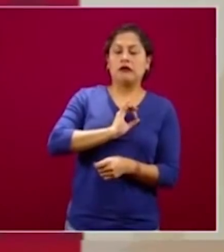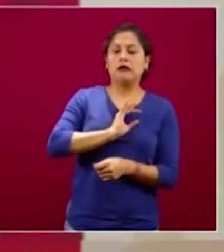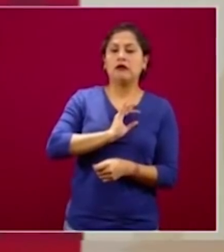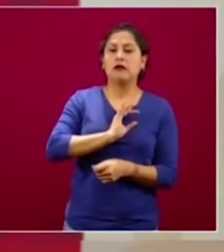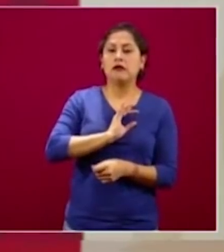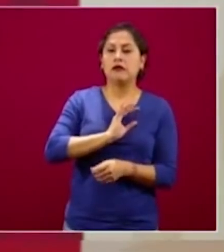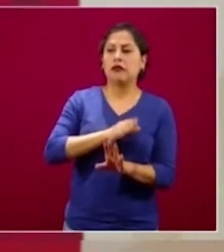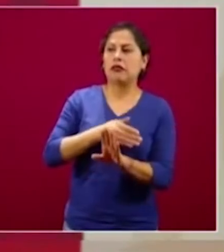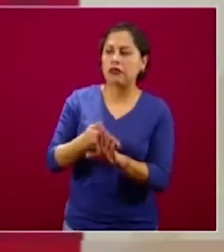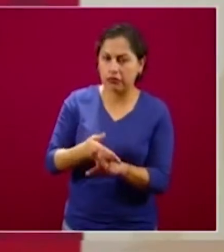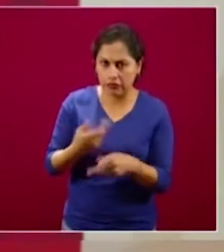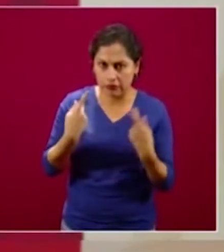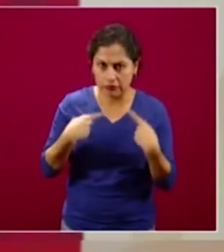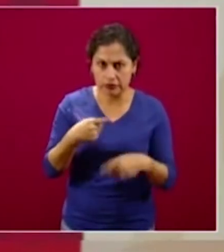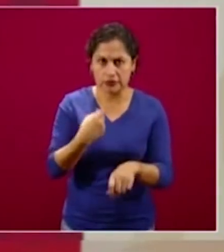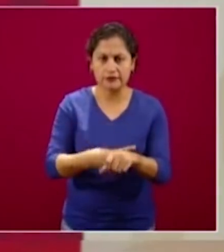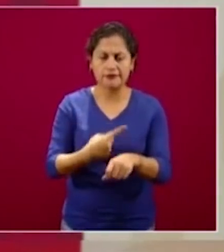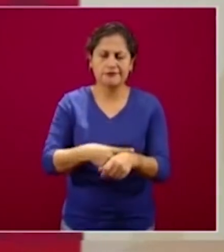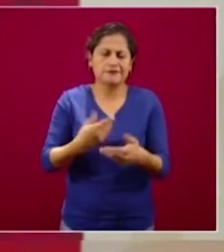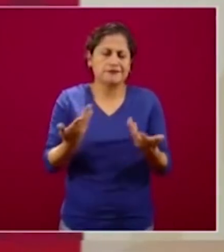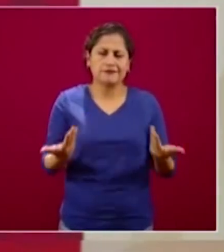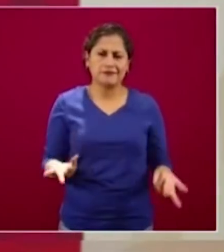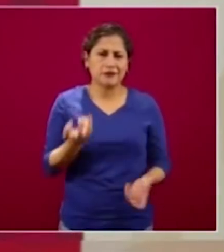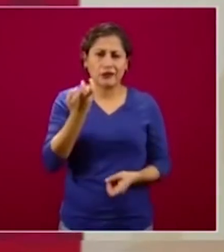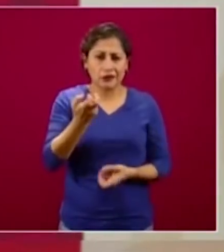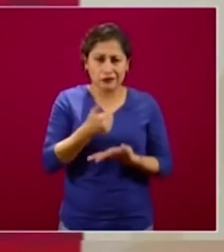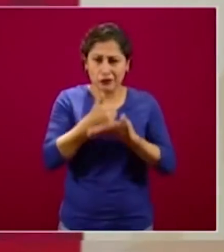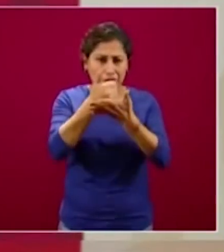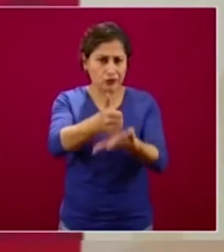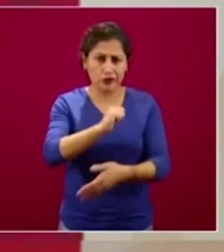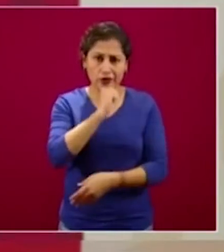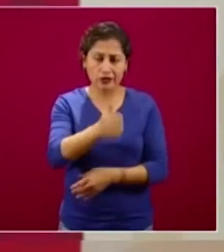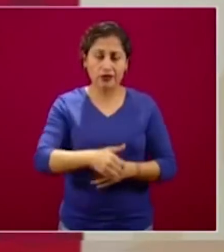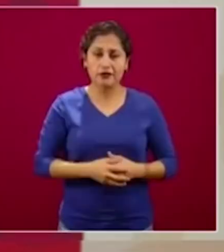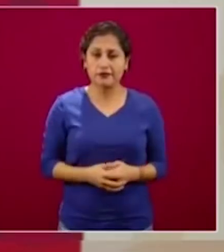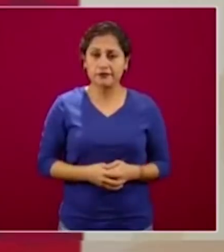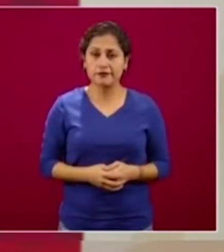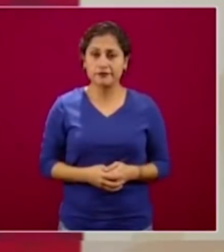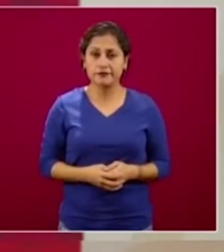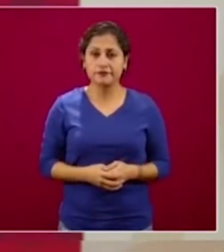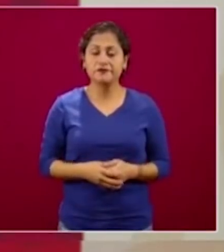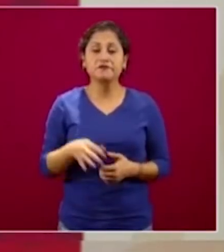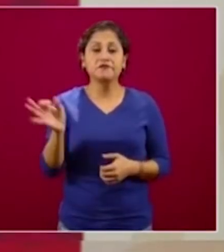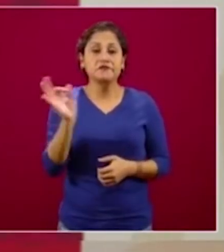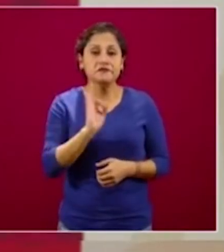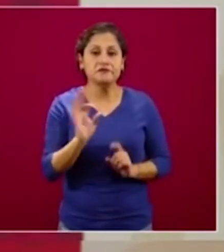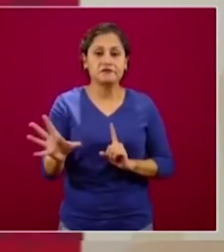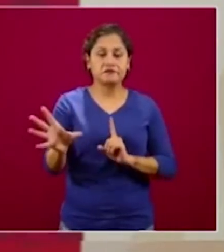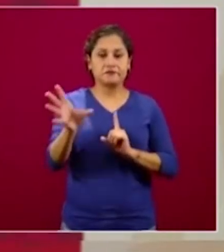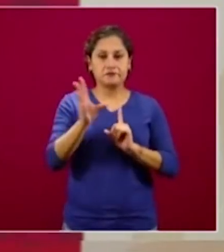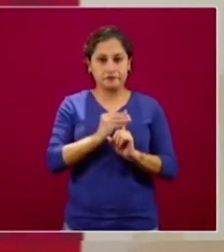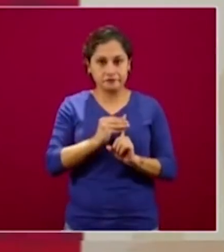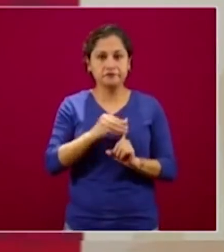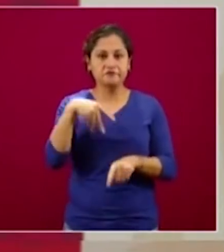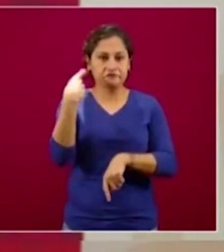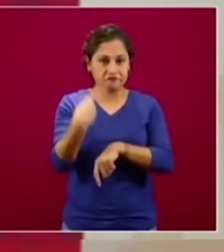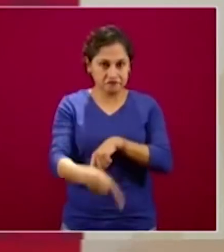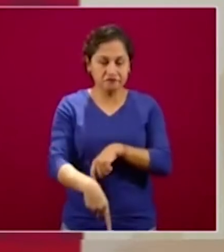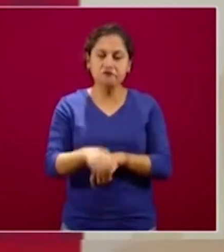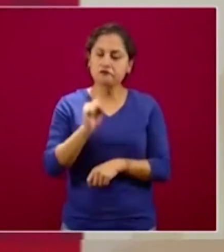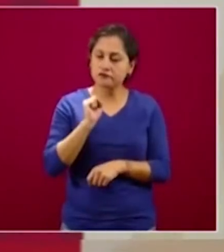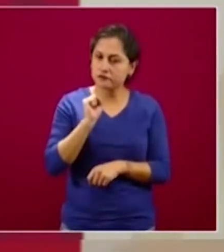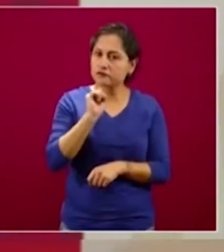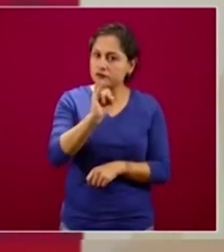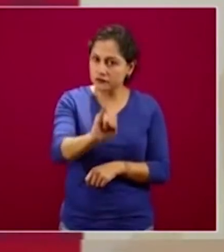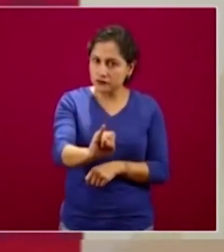hacia una persona enferma, pues desde luego no es productivo. El riesgo de contaminación o de contagio existe en la medida en